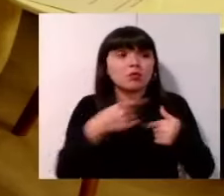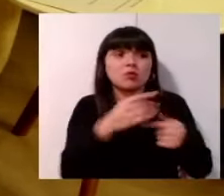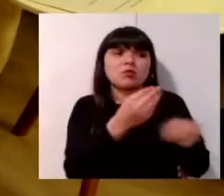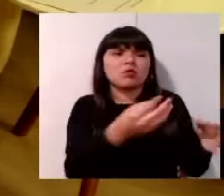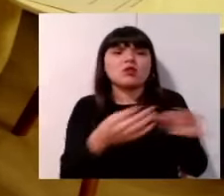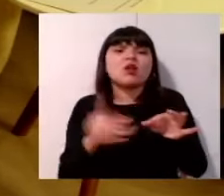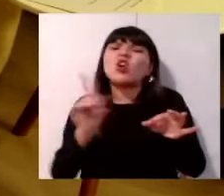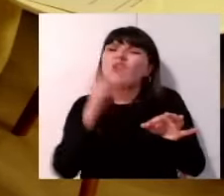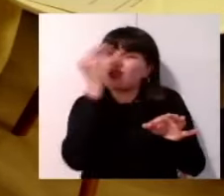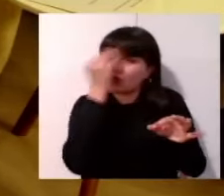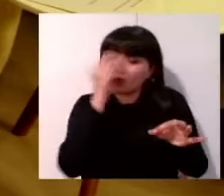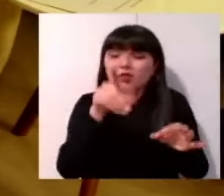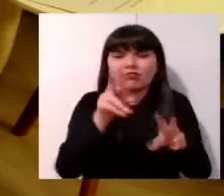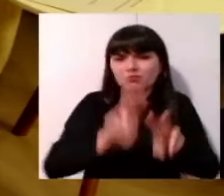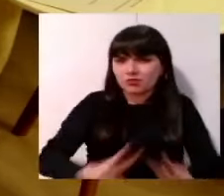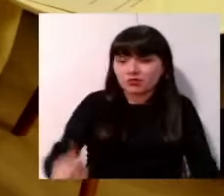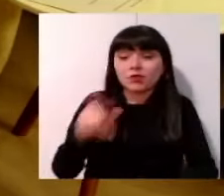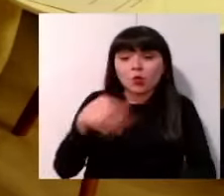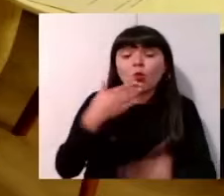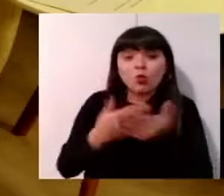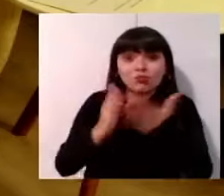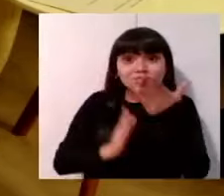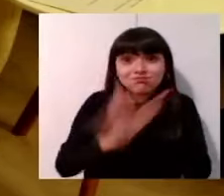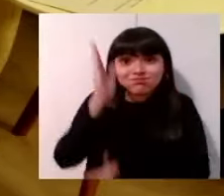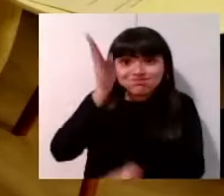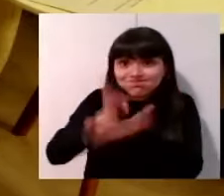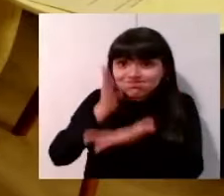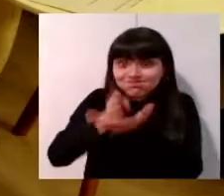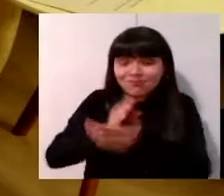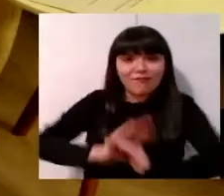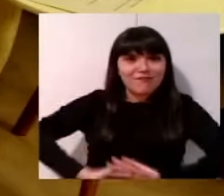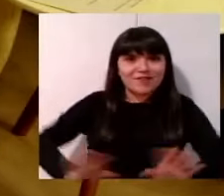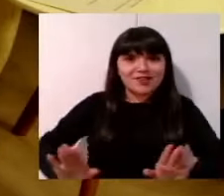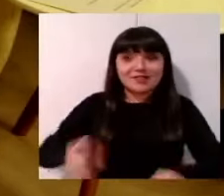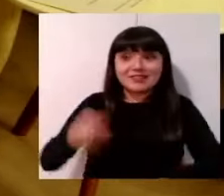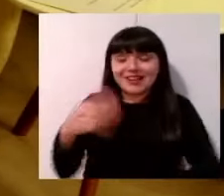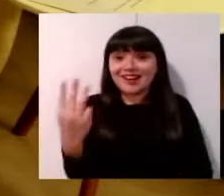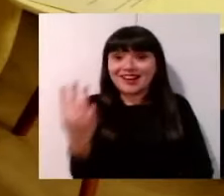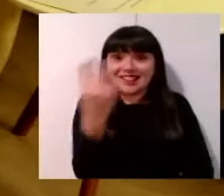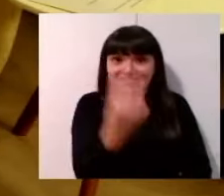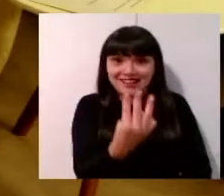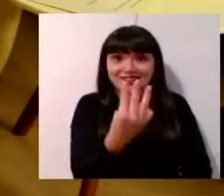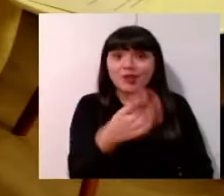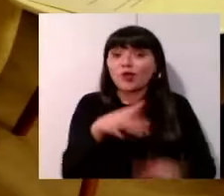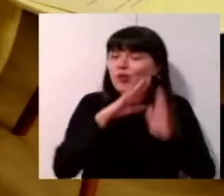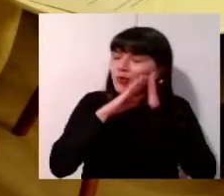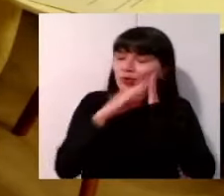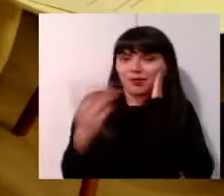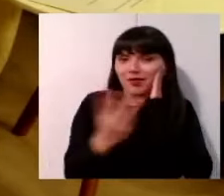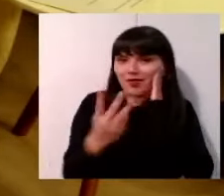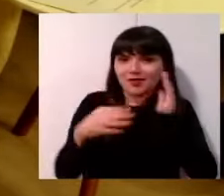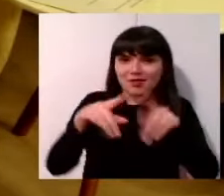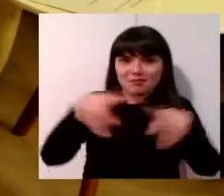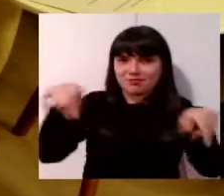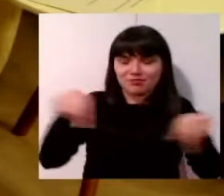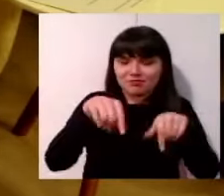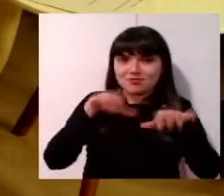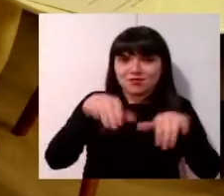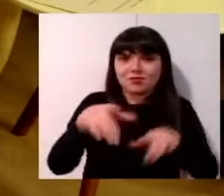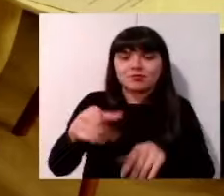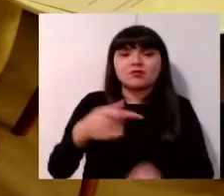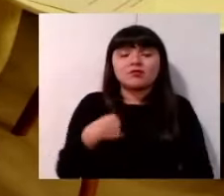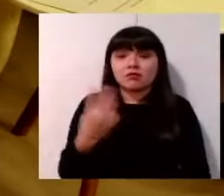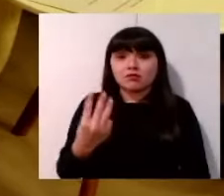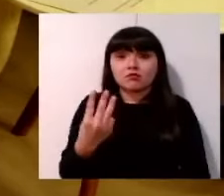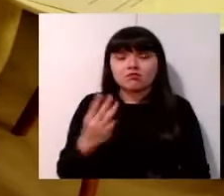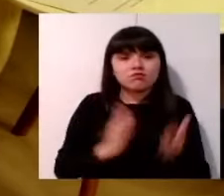colegio y eso se va a pasar. Ya entraron las tres al colegio, que duermen las tres juntas como yo les contaba, entraron al colegio,